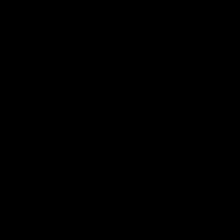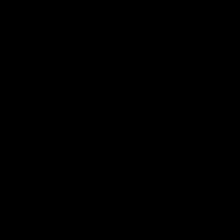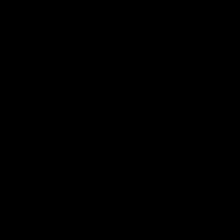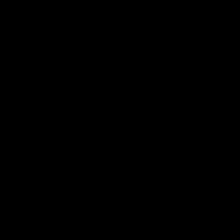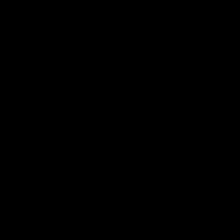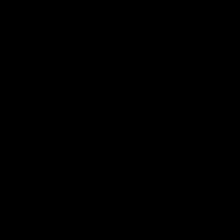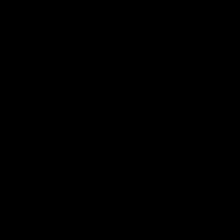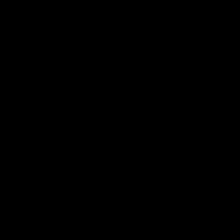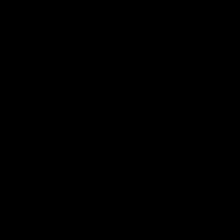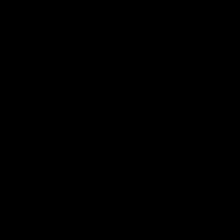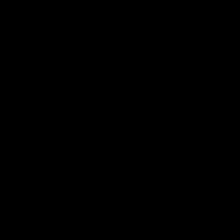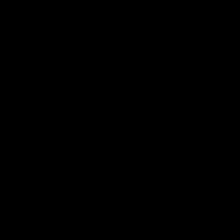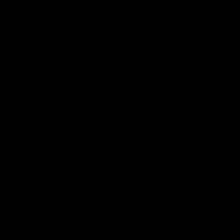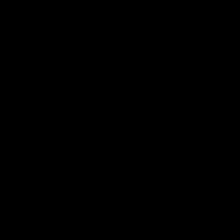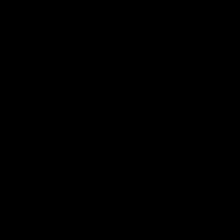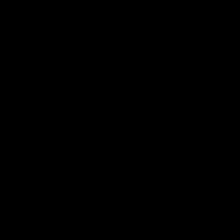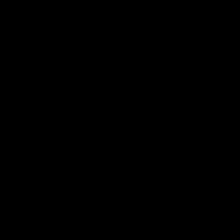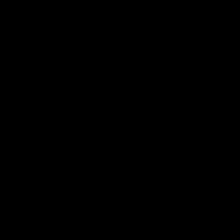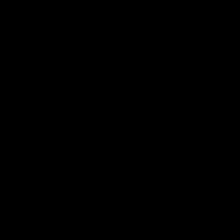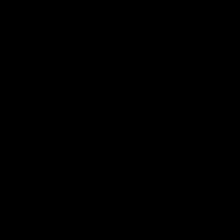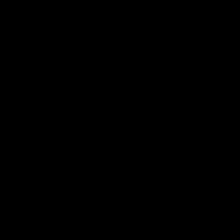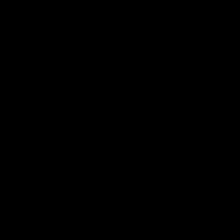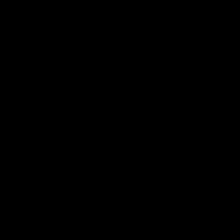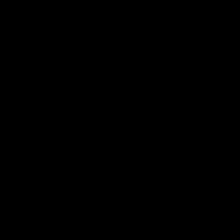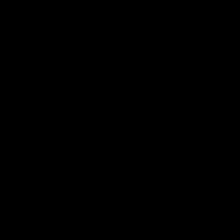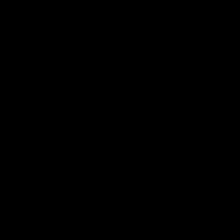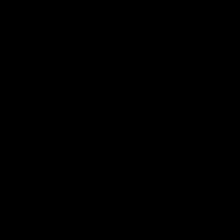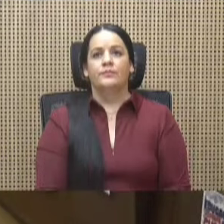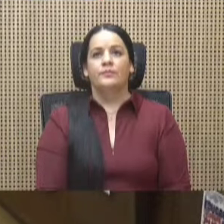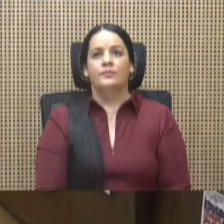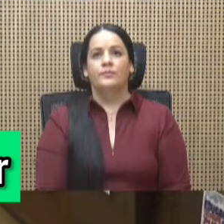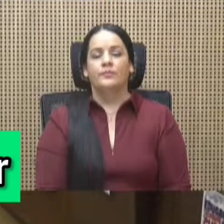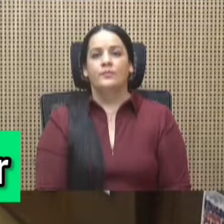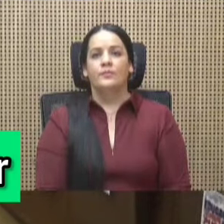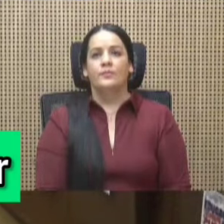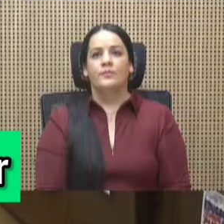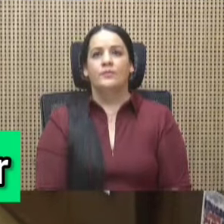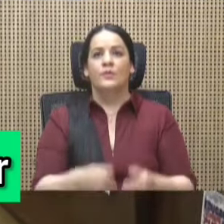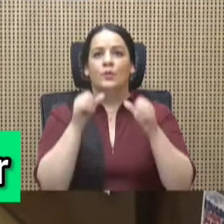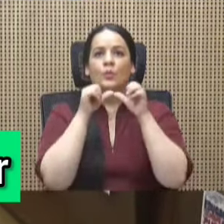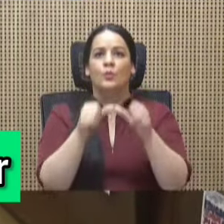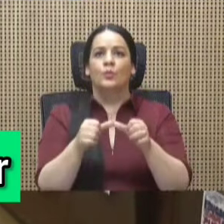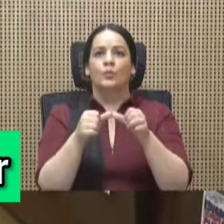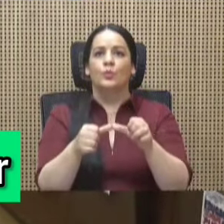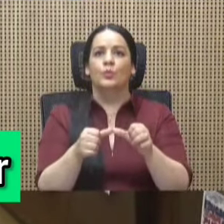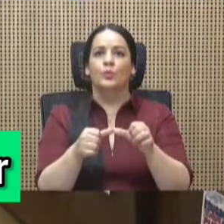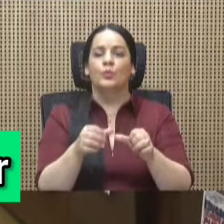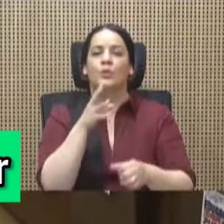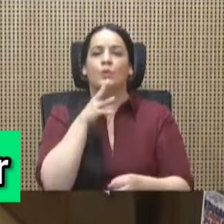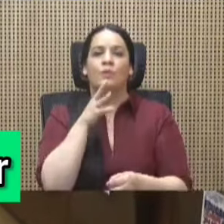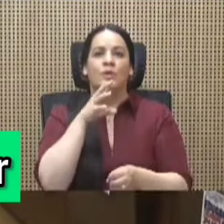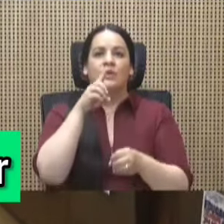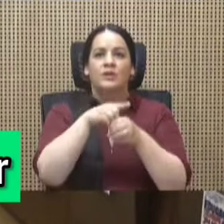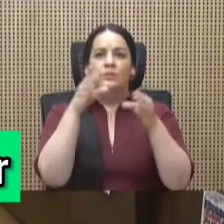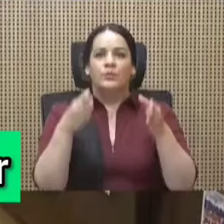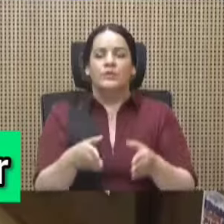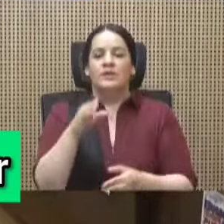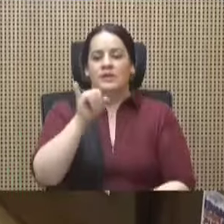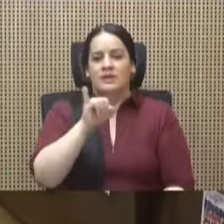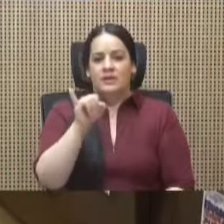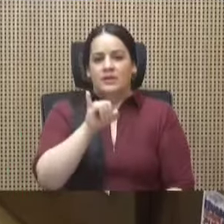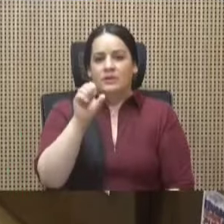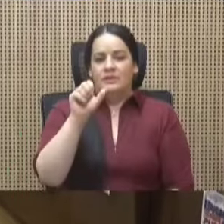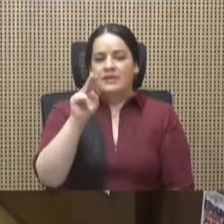Discuten un rato sin mayores resultados y de pronto... Tiene la palabra el diputado izquierdo Sandy